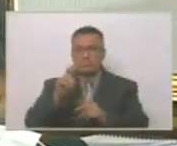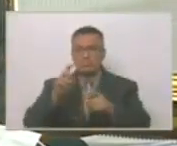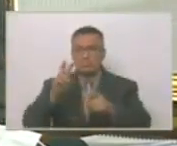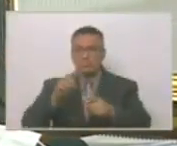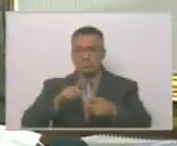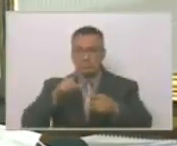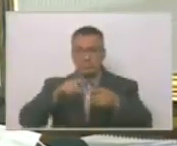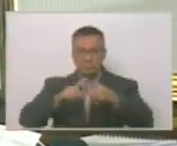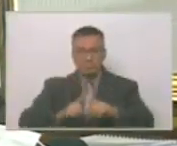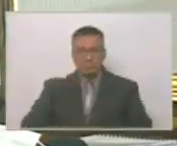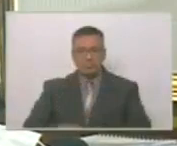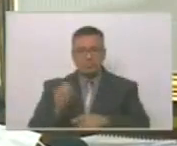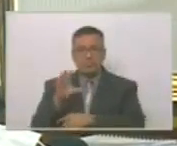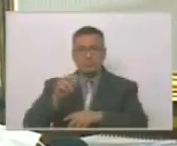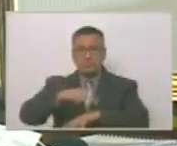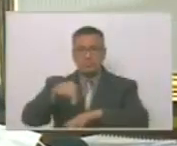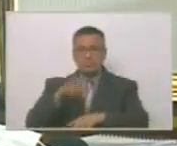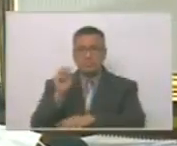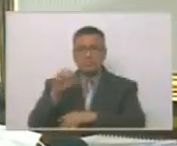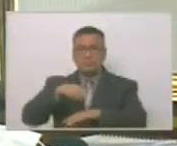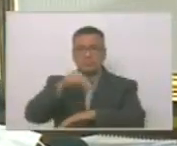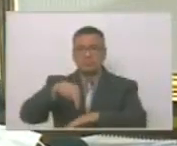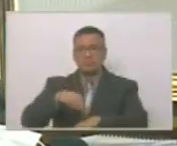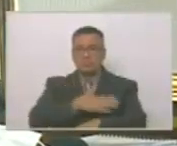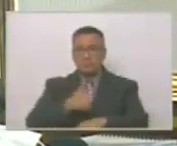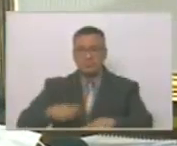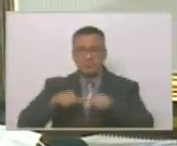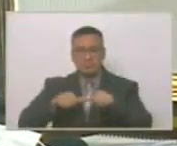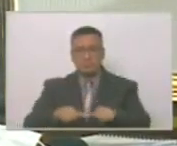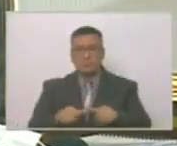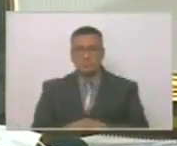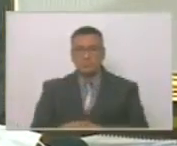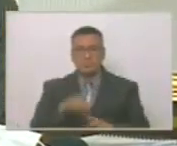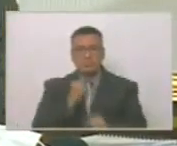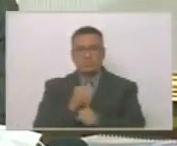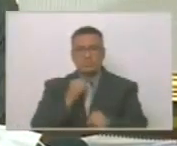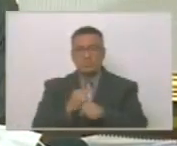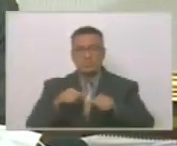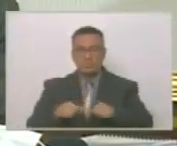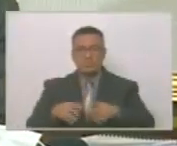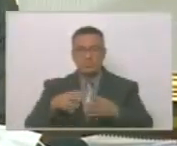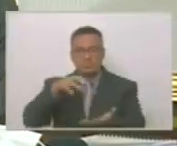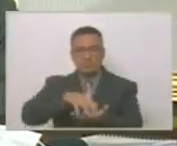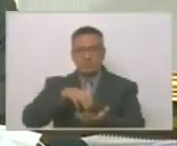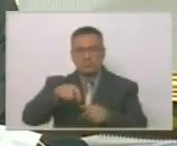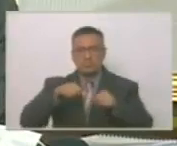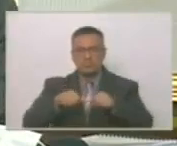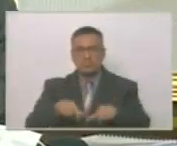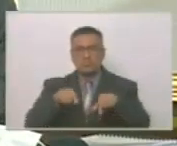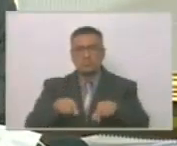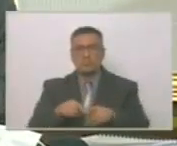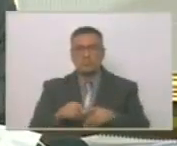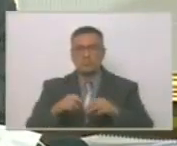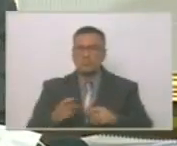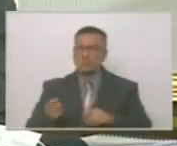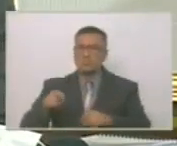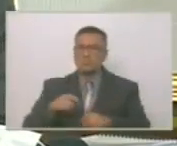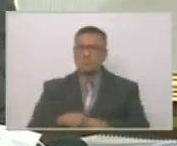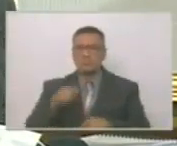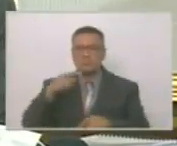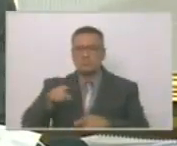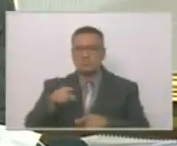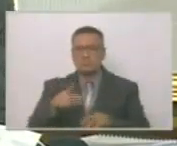en esta Asamblea Nacional. Si queremos mantener el trabajo en el hemiciclo como lo hemos mantenido en estos meses, debemos